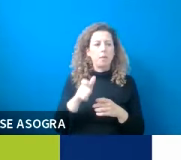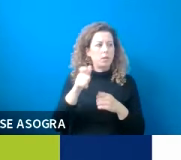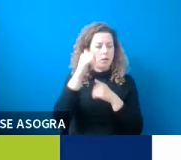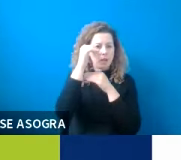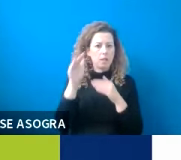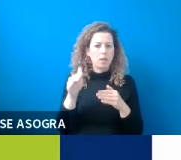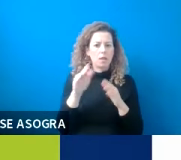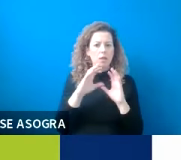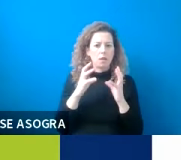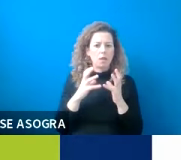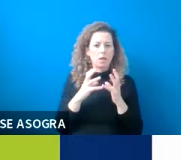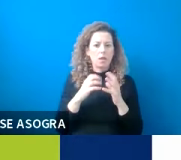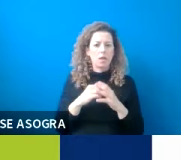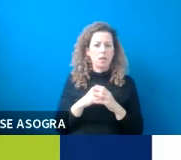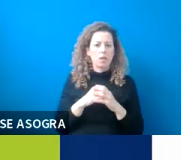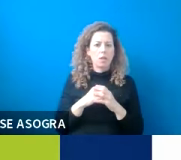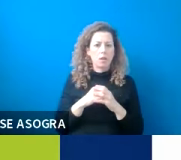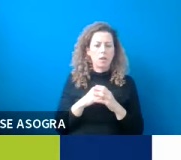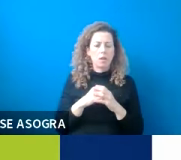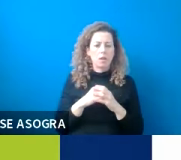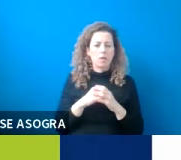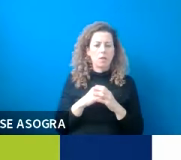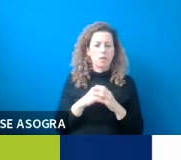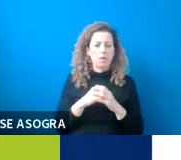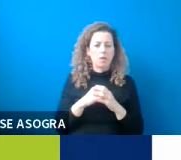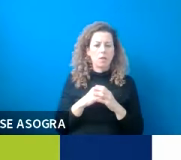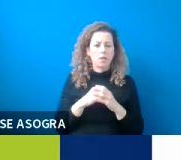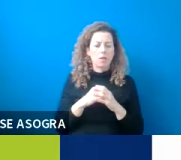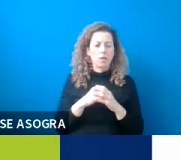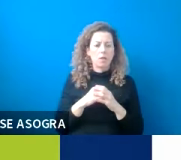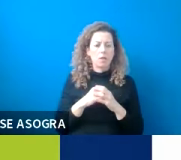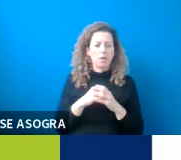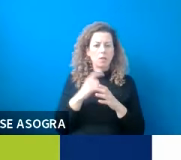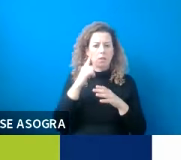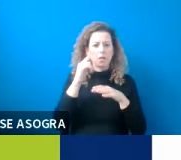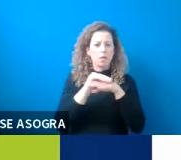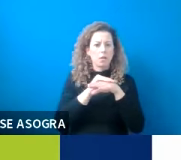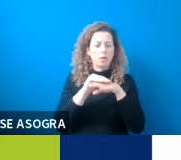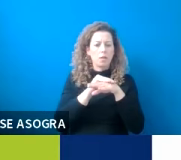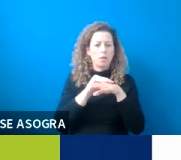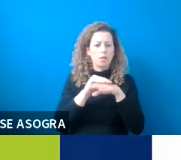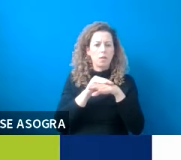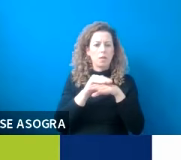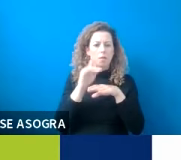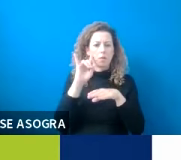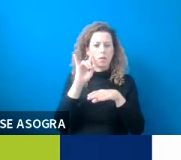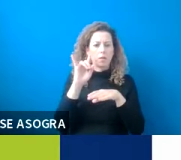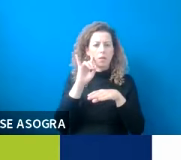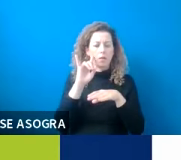globalidad. Verifica a tu puta madre, verifica. Perdón, perdón. Emilio tiene el audio puesto.